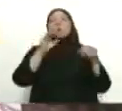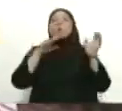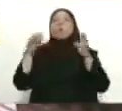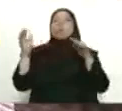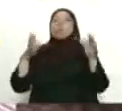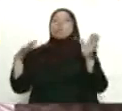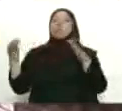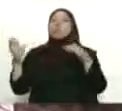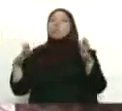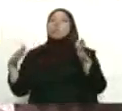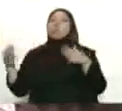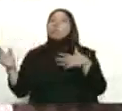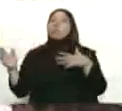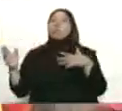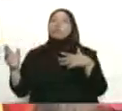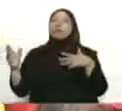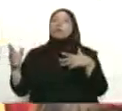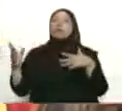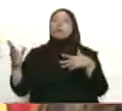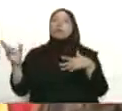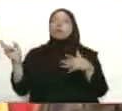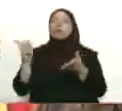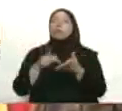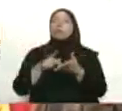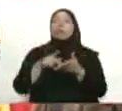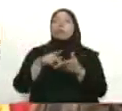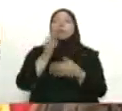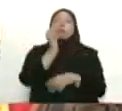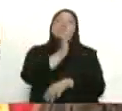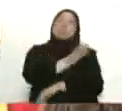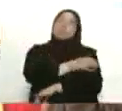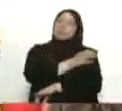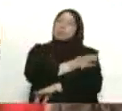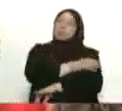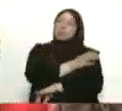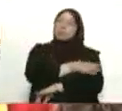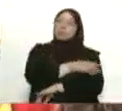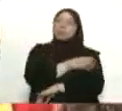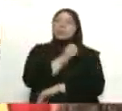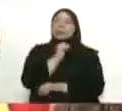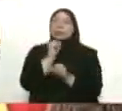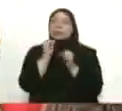aquí Ah para que no podemos traer un escuálido porque se resfría